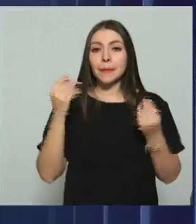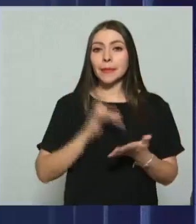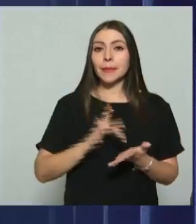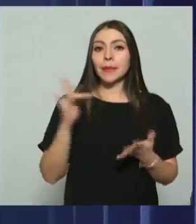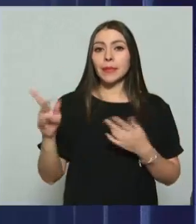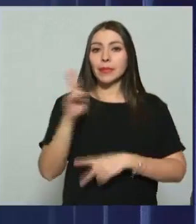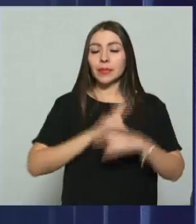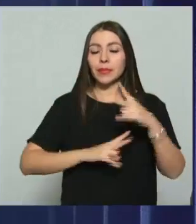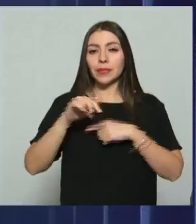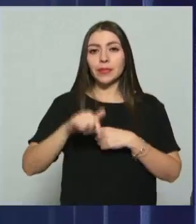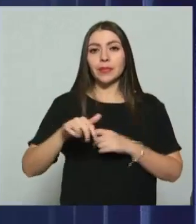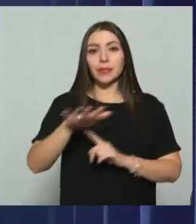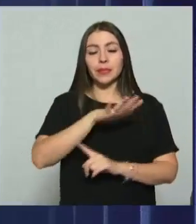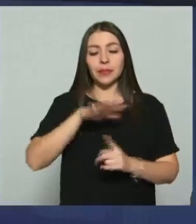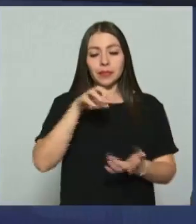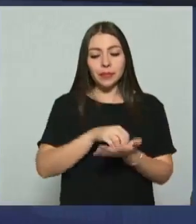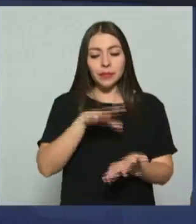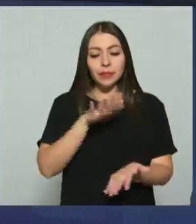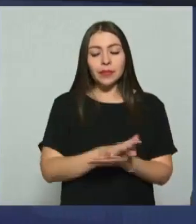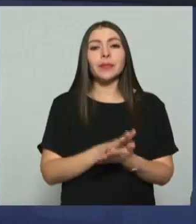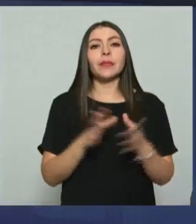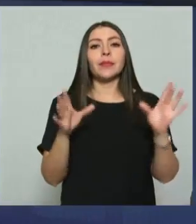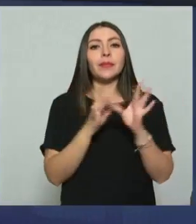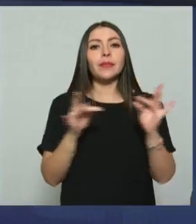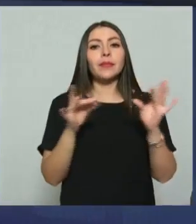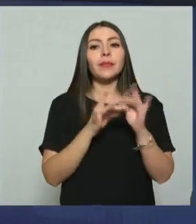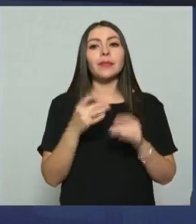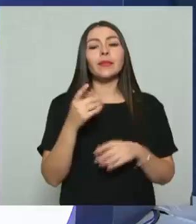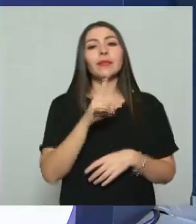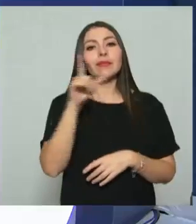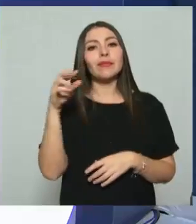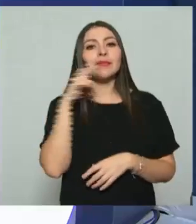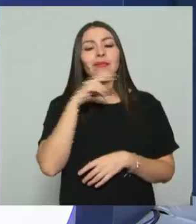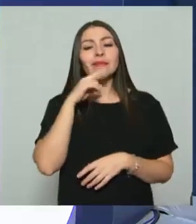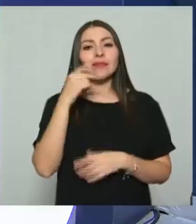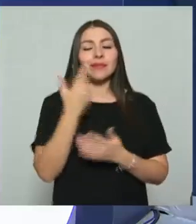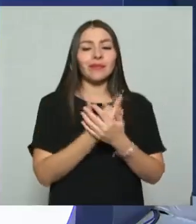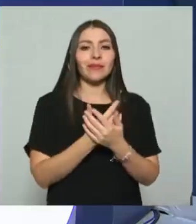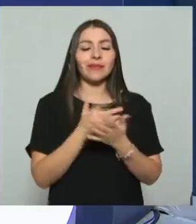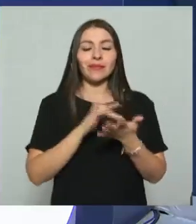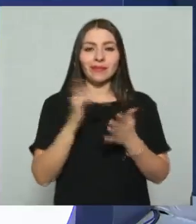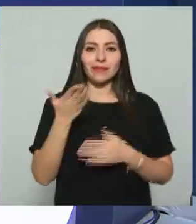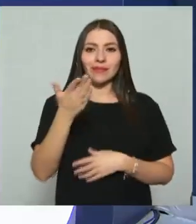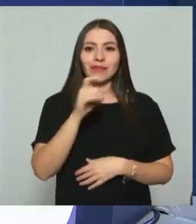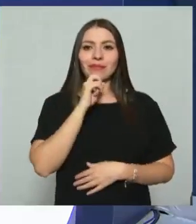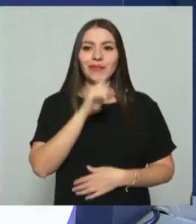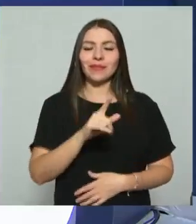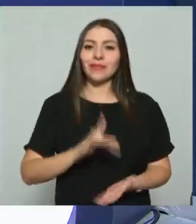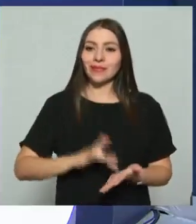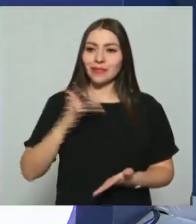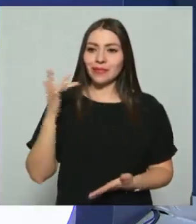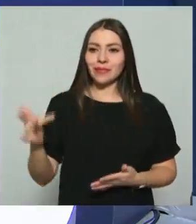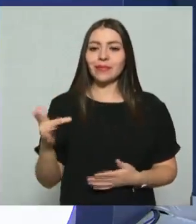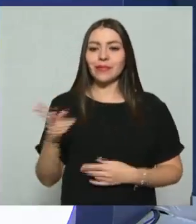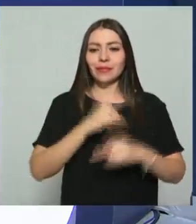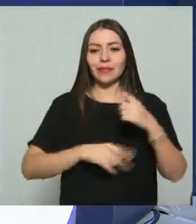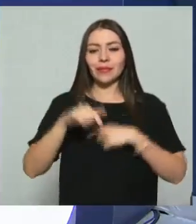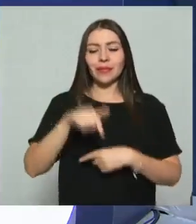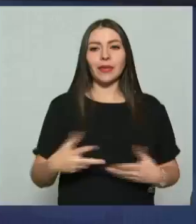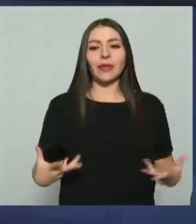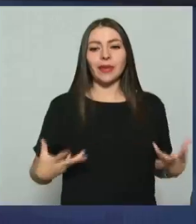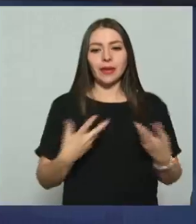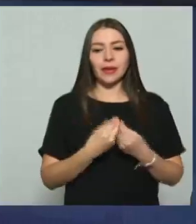estar aquí en Agenda y Contexto, explicarnos y aclarar este punto. Te esperamos pronto. Muchas gracias a ti, ¿sí? Mariana. Muchas gracias a ti por haber estado con